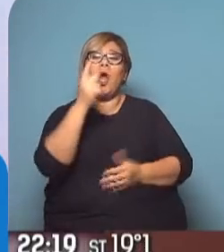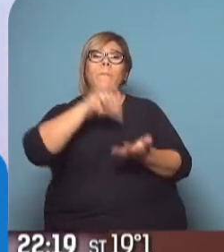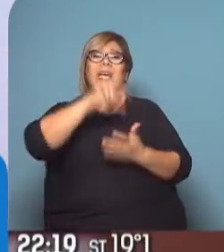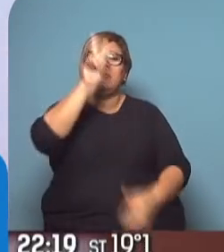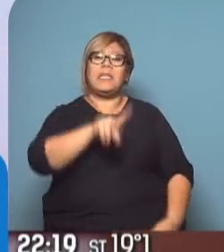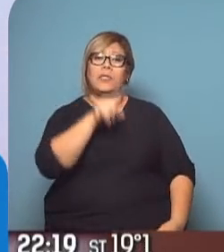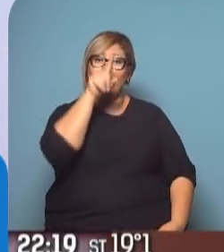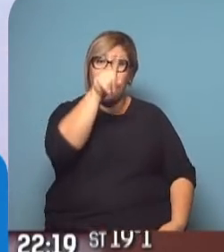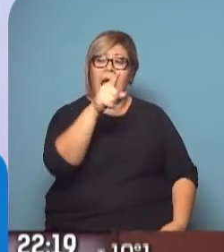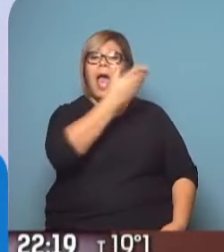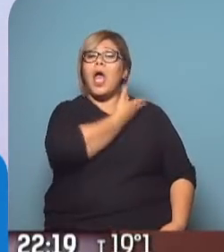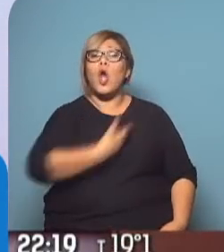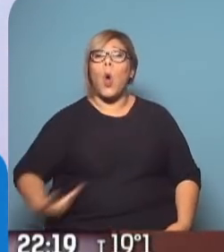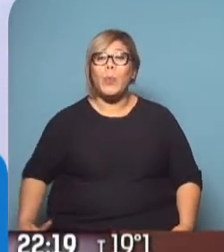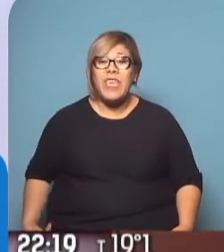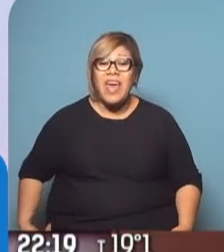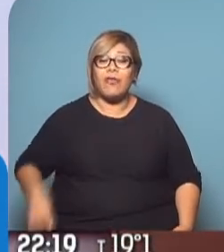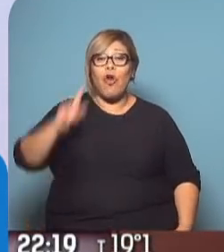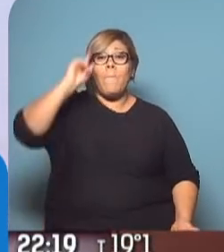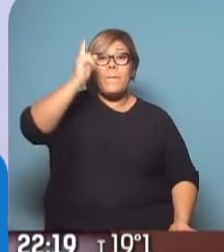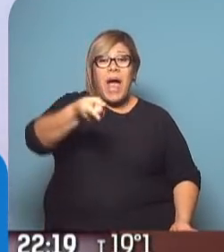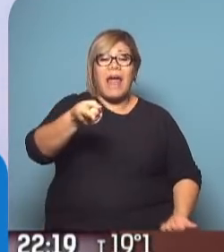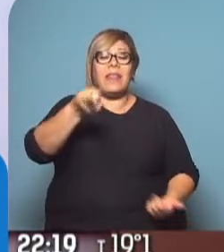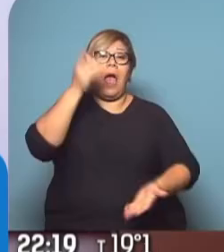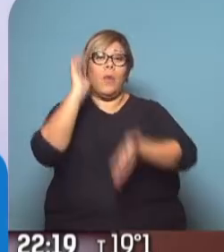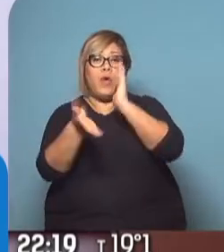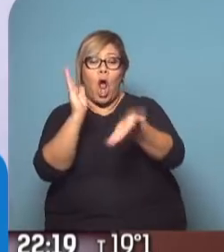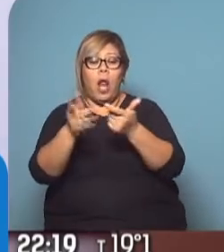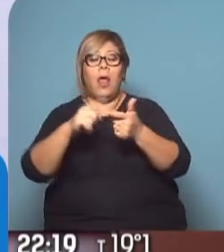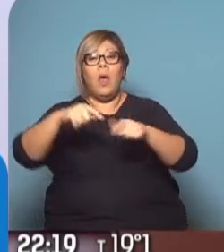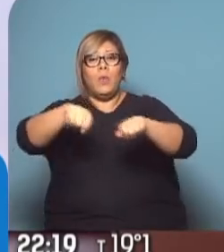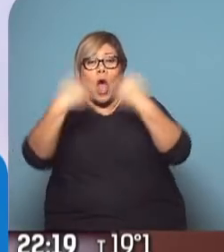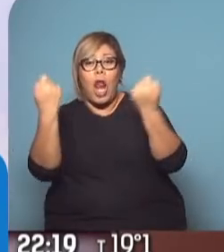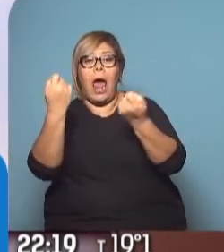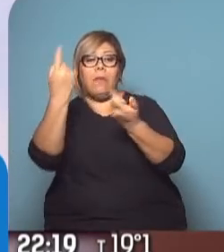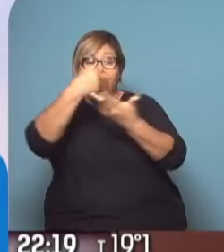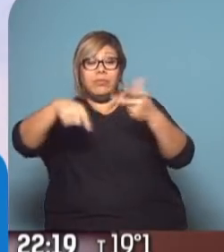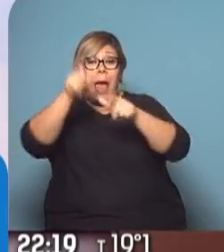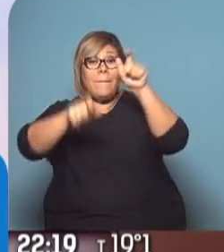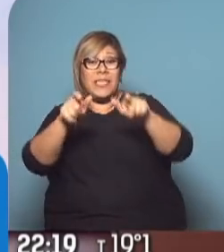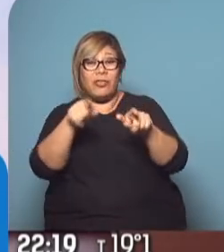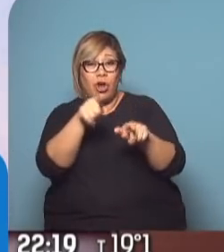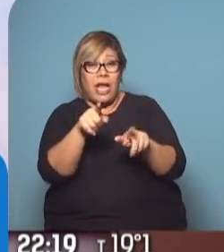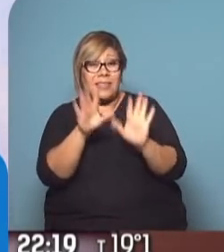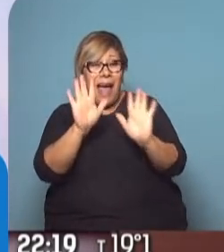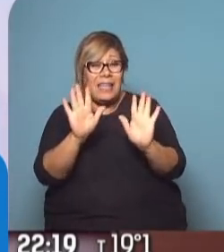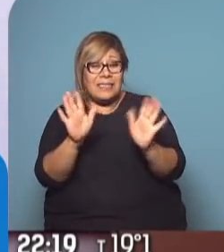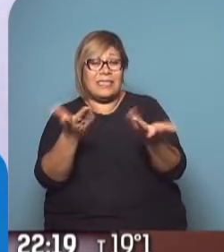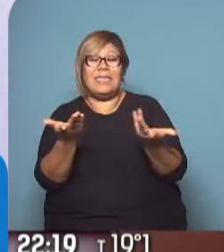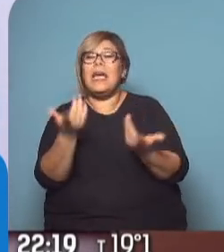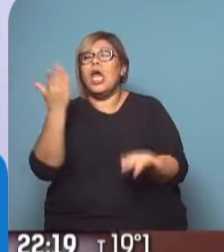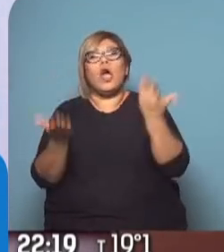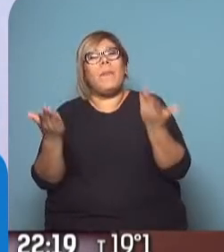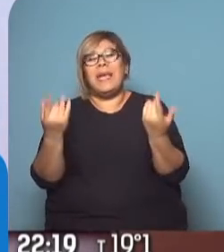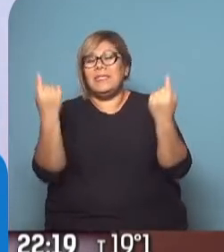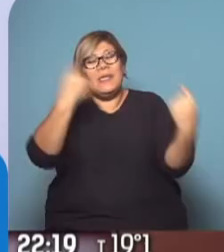violar, asesinar, torturar a personas, eso no es más común en América Latina, eso lo vimos más en la década del 70. No lo quiero comparar porque es de otra